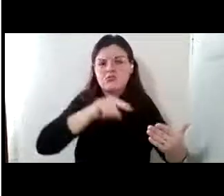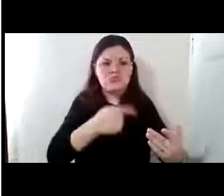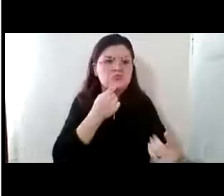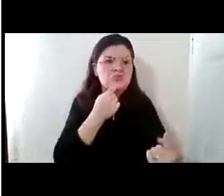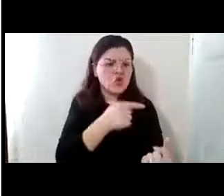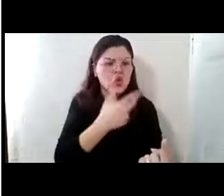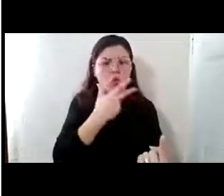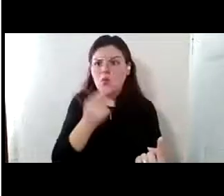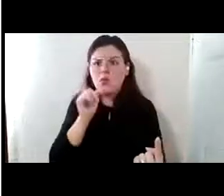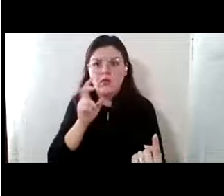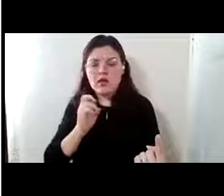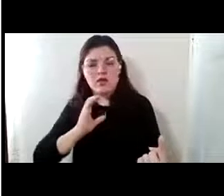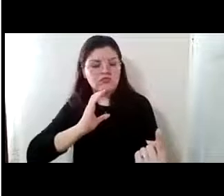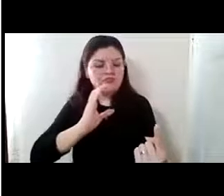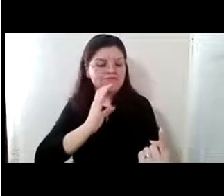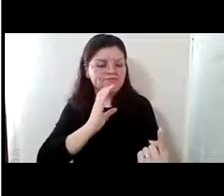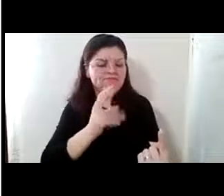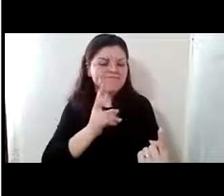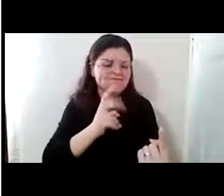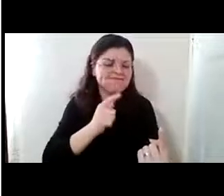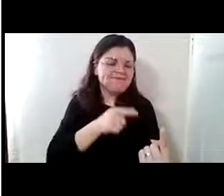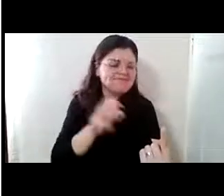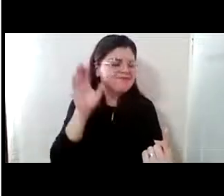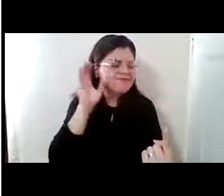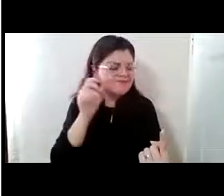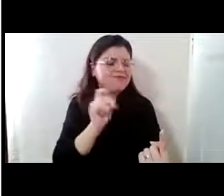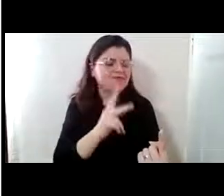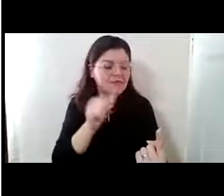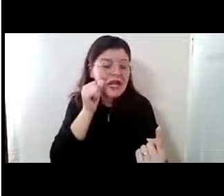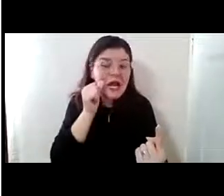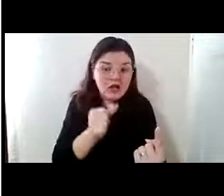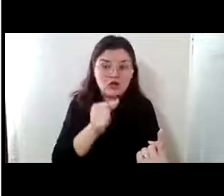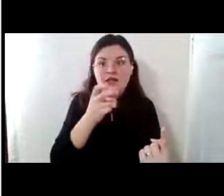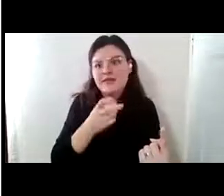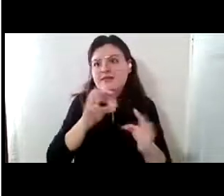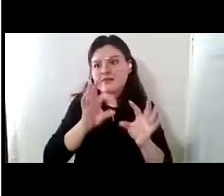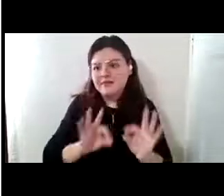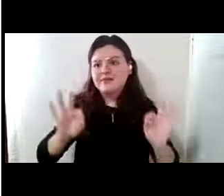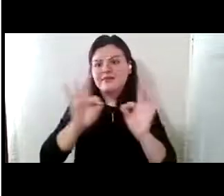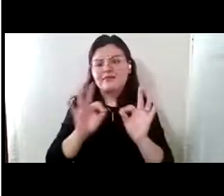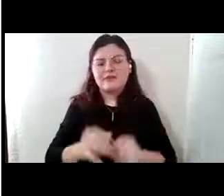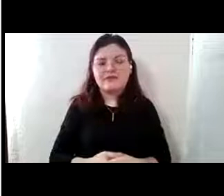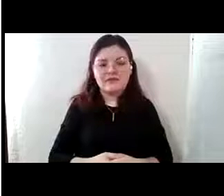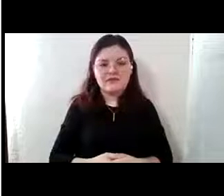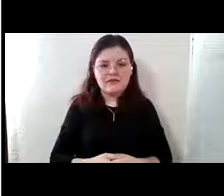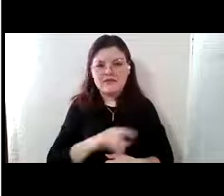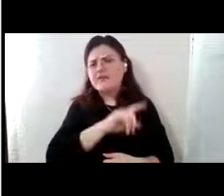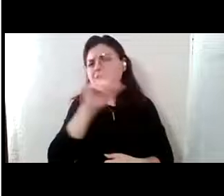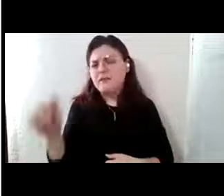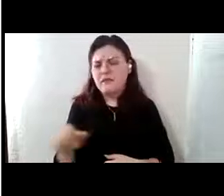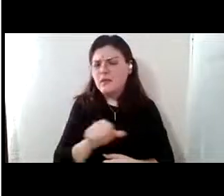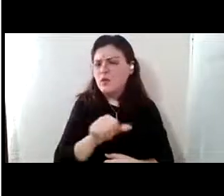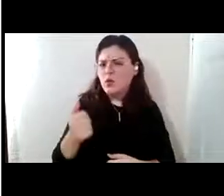Sí, le expreso lo que siento, escucho sus necesidades, que es sumamente importante. Luego viene esta otra pregunta. ¿Qué